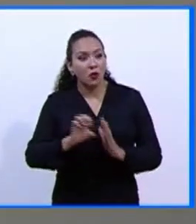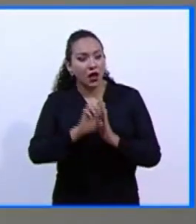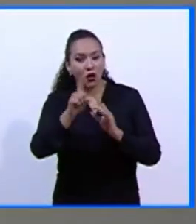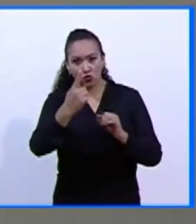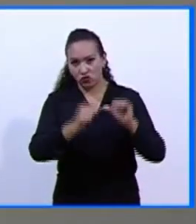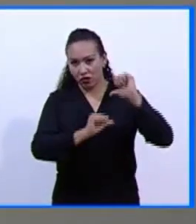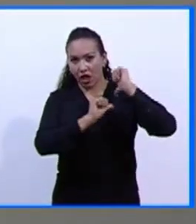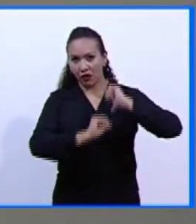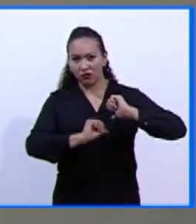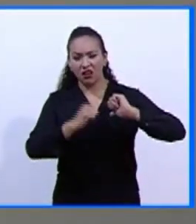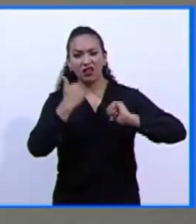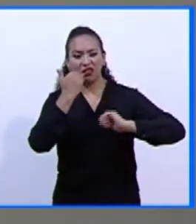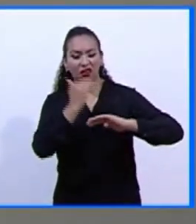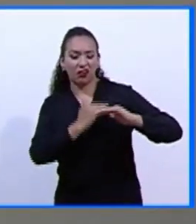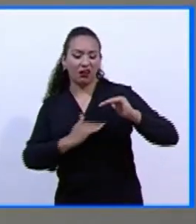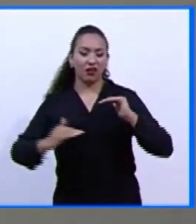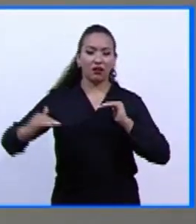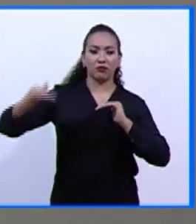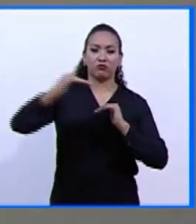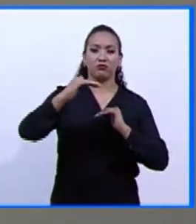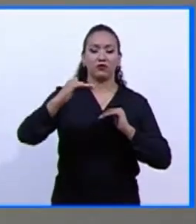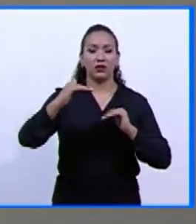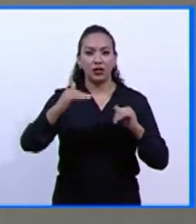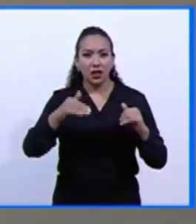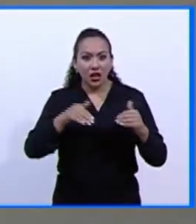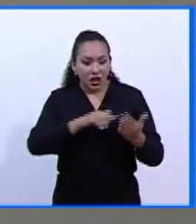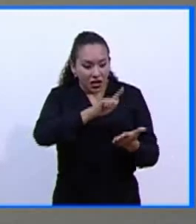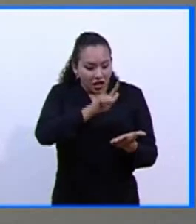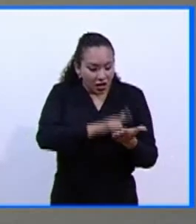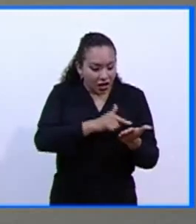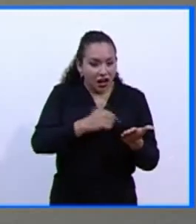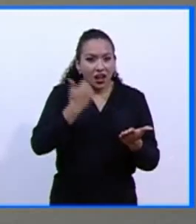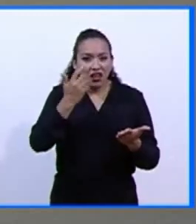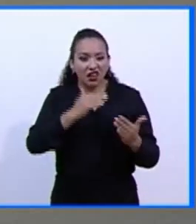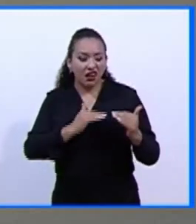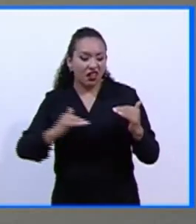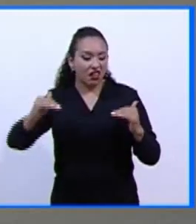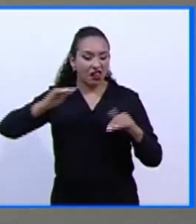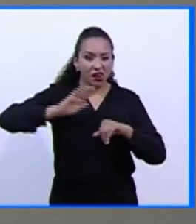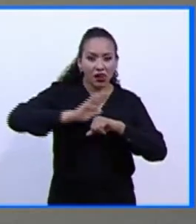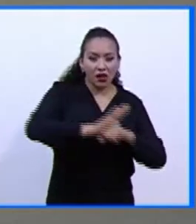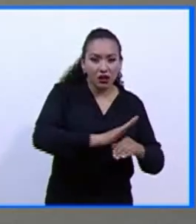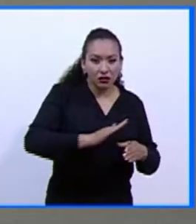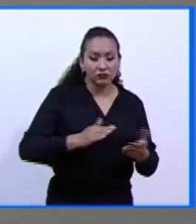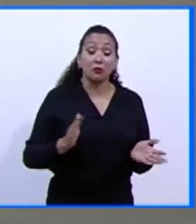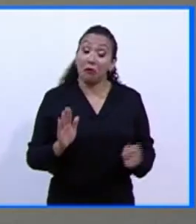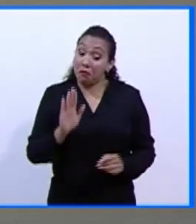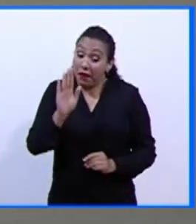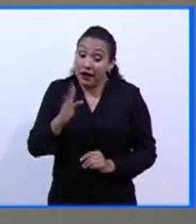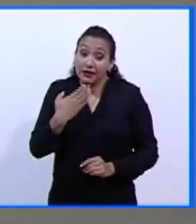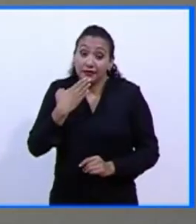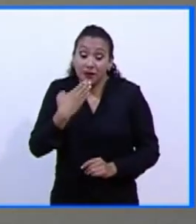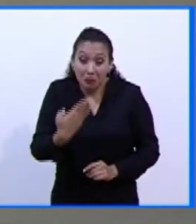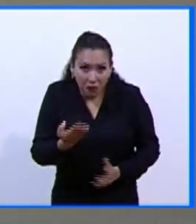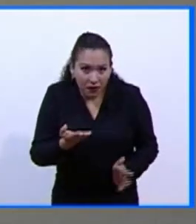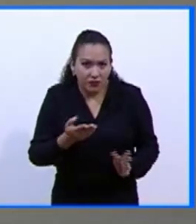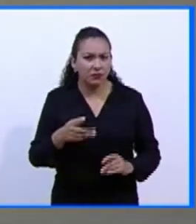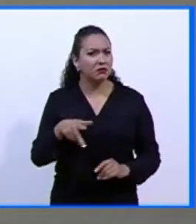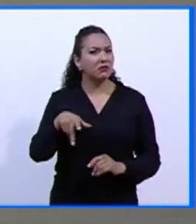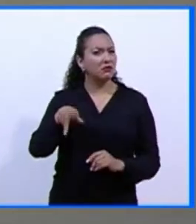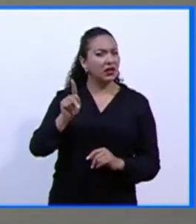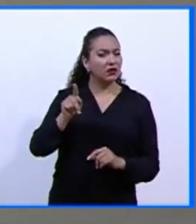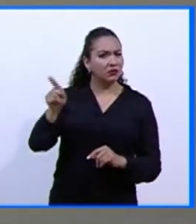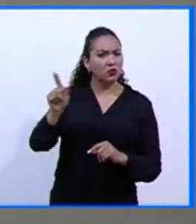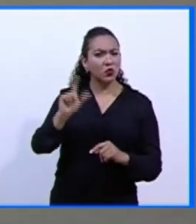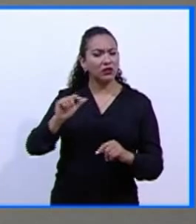se coloca por encima del derecho, por nobles que sean sus intenciones, contribuye a